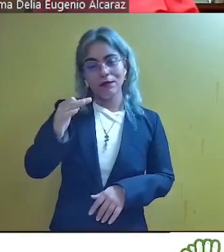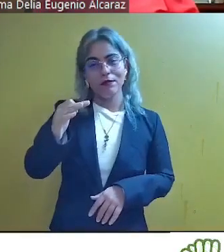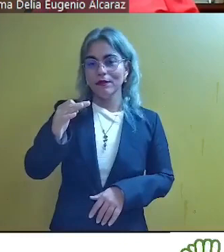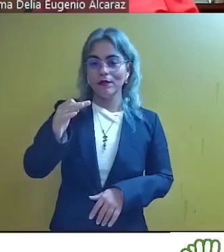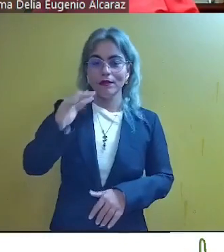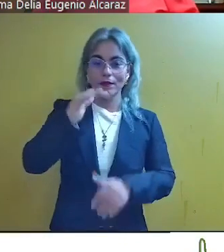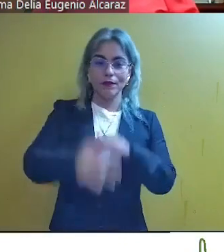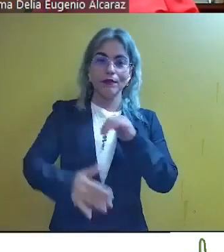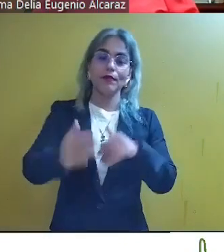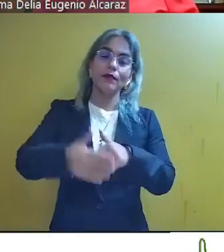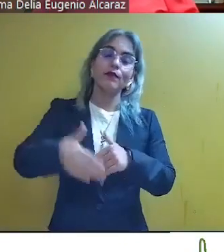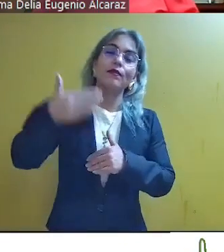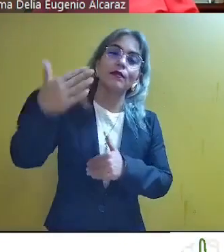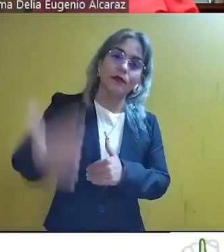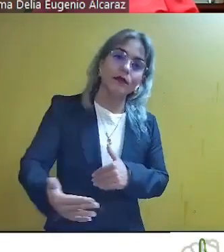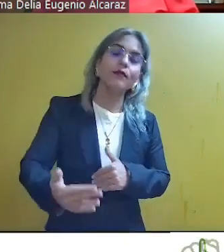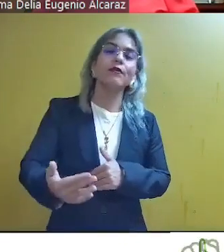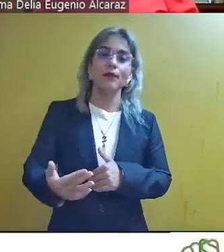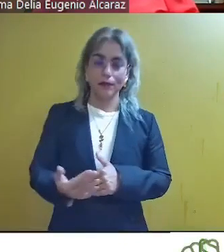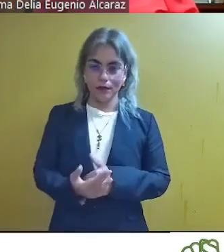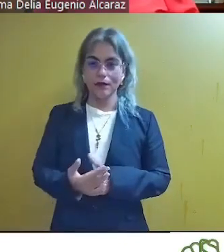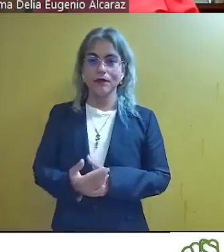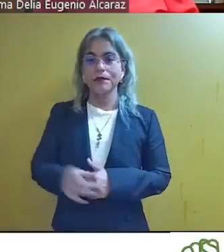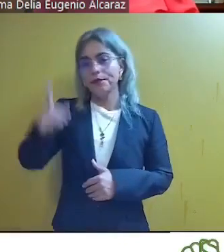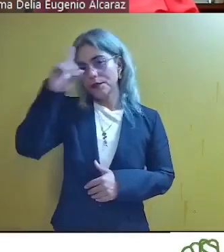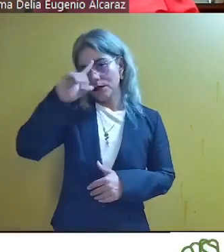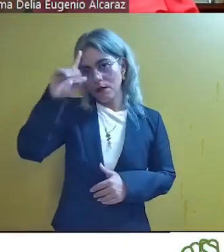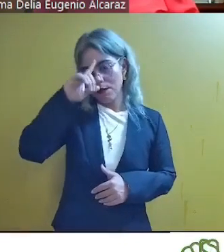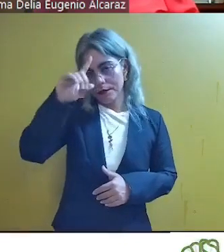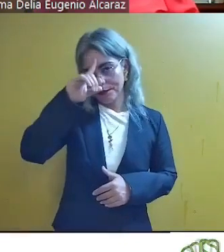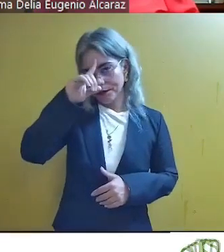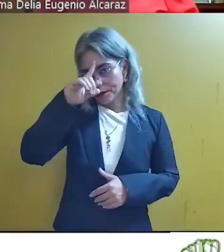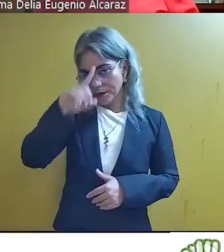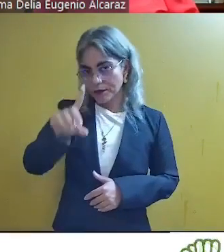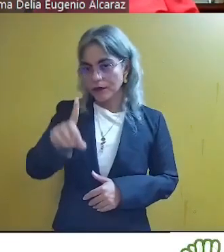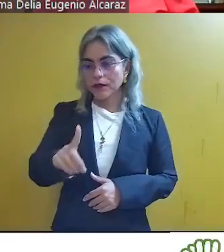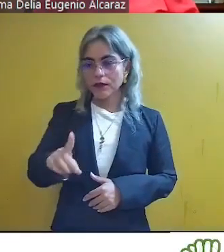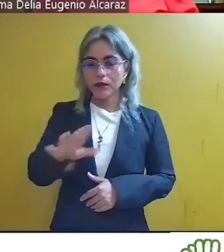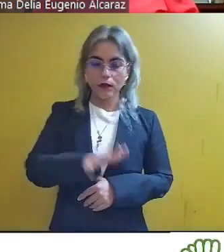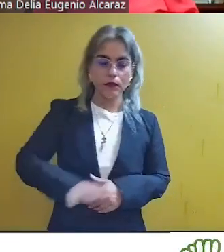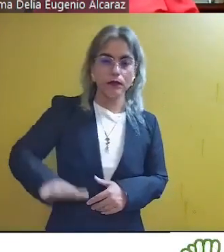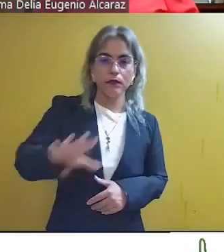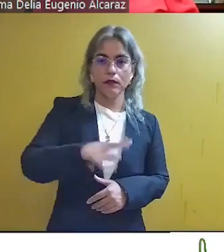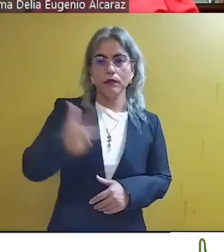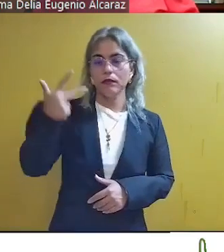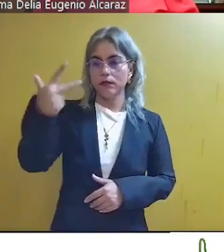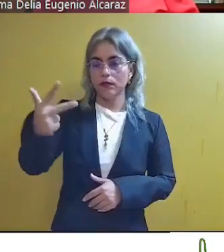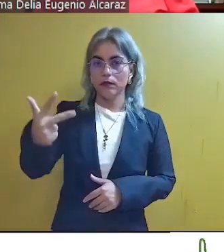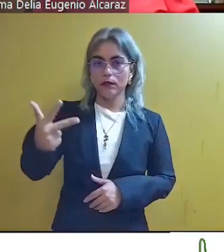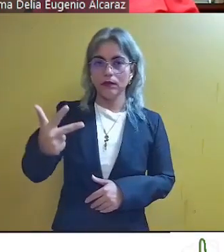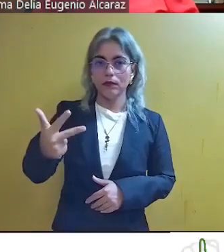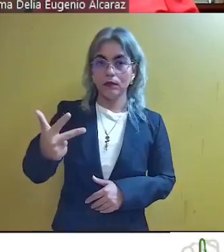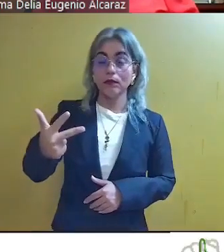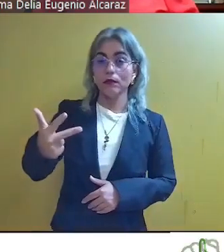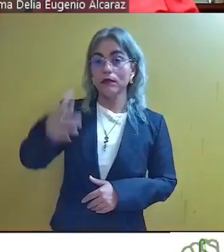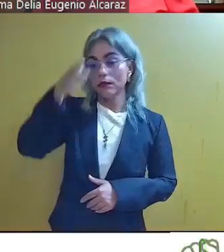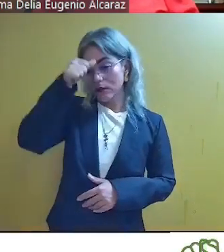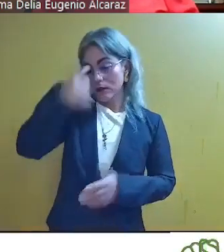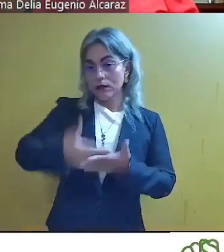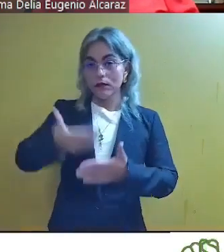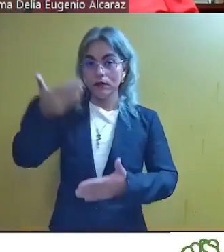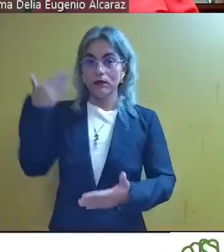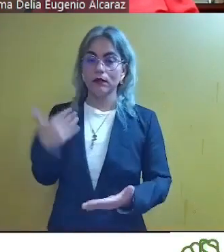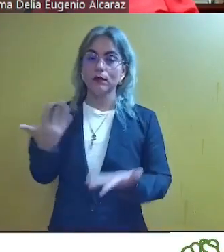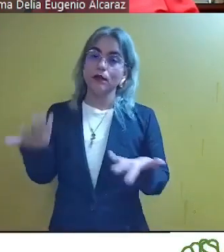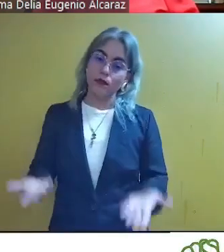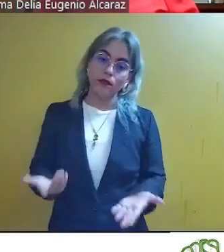la presidencia del Consejo Distrital Electoral número 8, la cual no fue aprobada en el acuerdo impugnado, sino por un acuerdo anterior, de ahí que se actualiza la